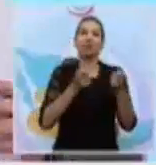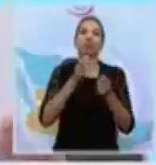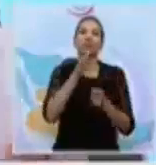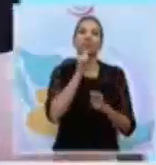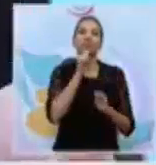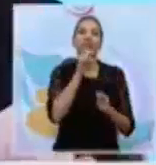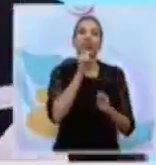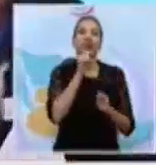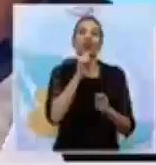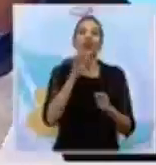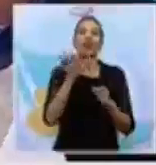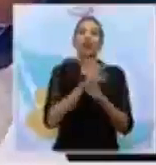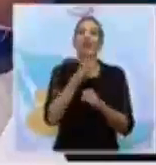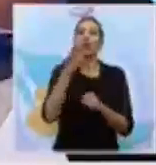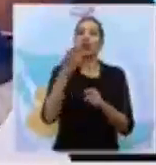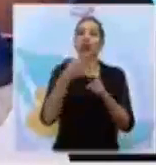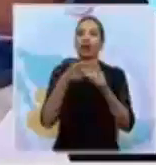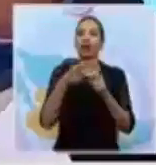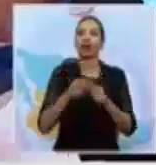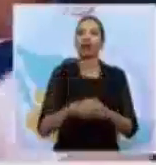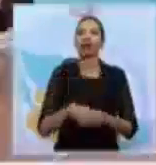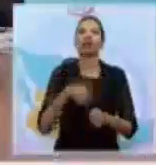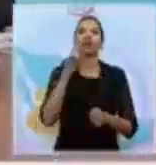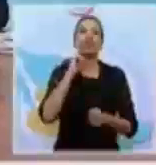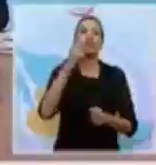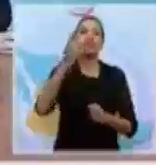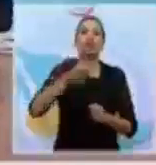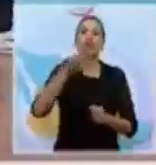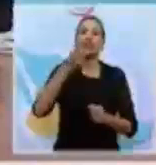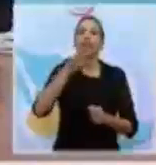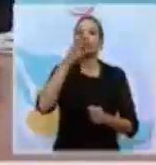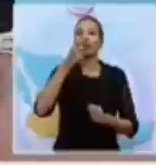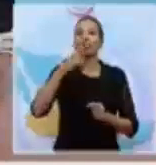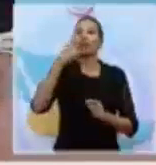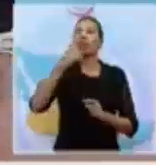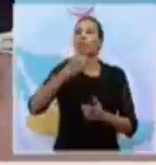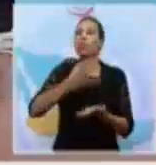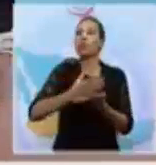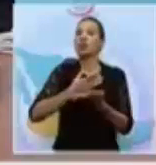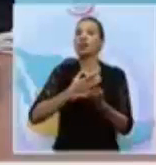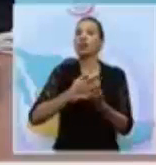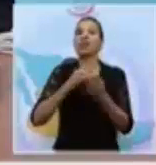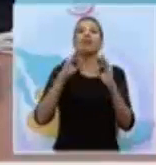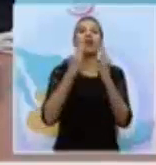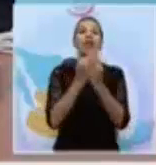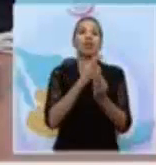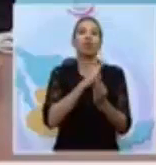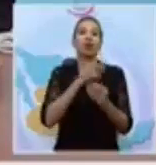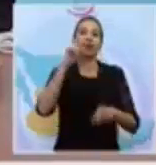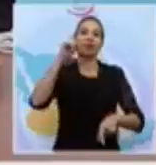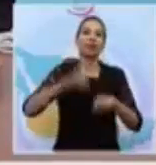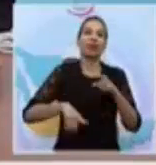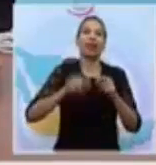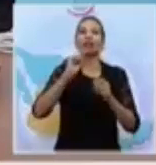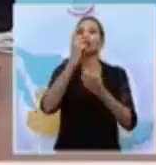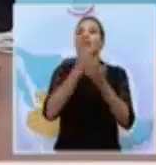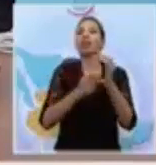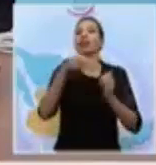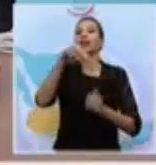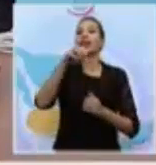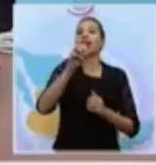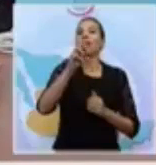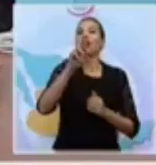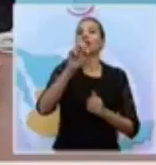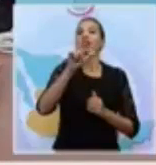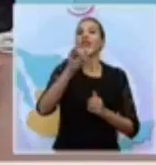articulación. Y a la compañera que preguntó allá, creo que la manera de salir del modelo neoliberal es